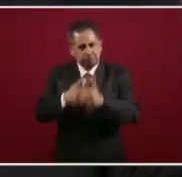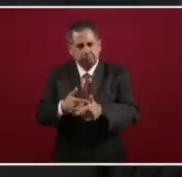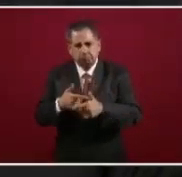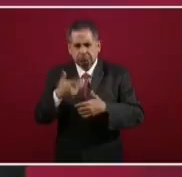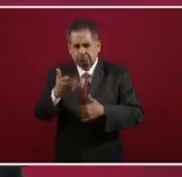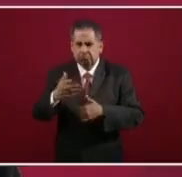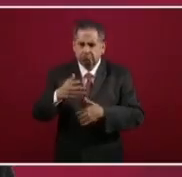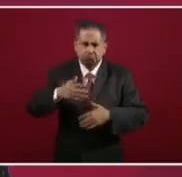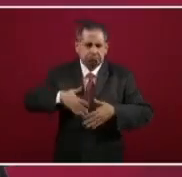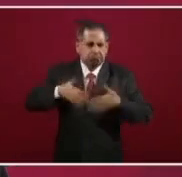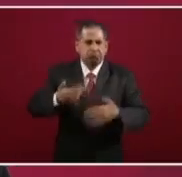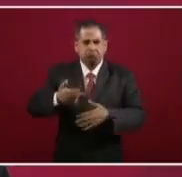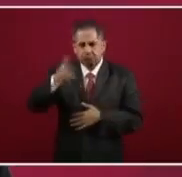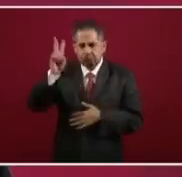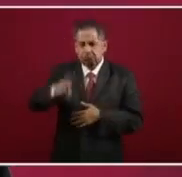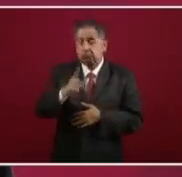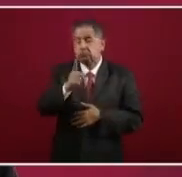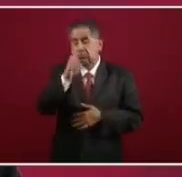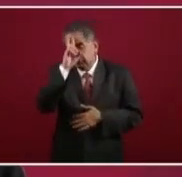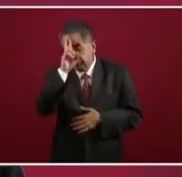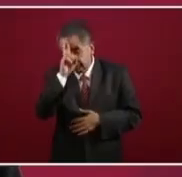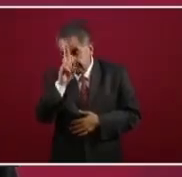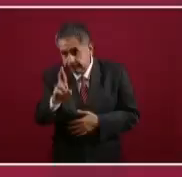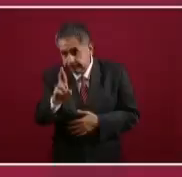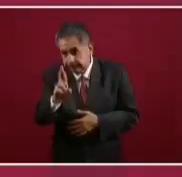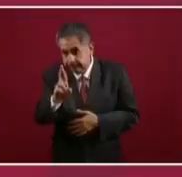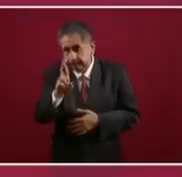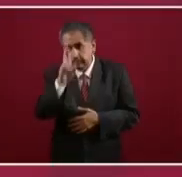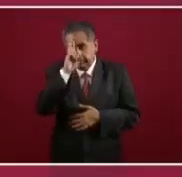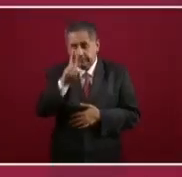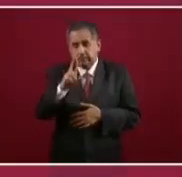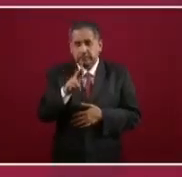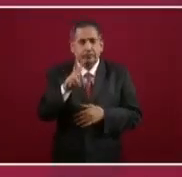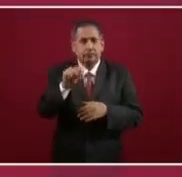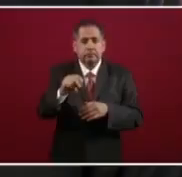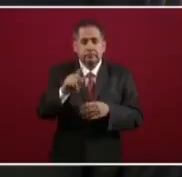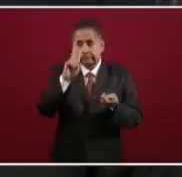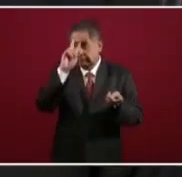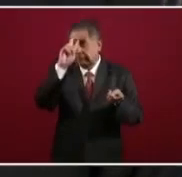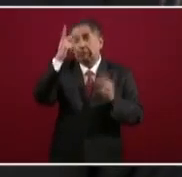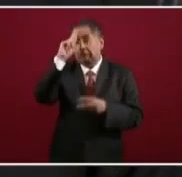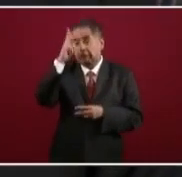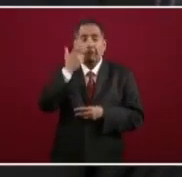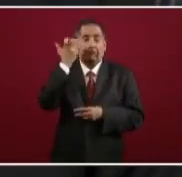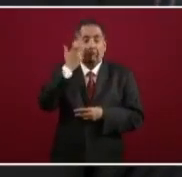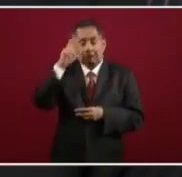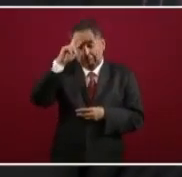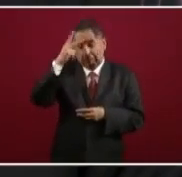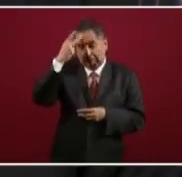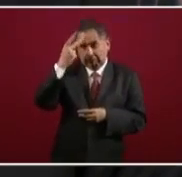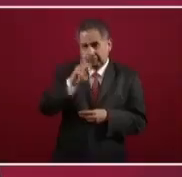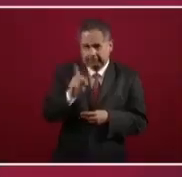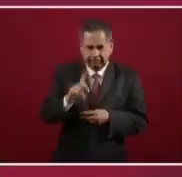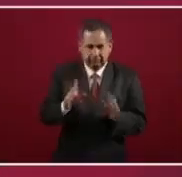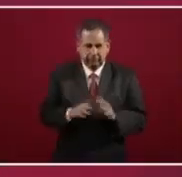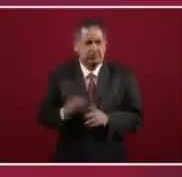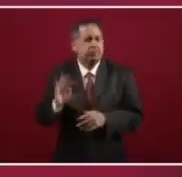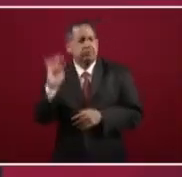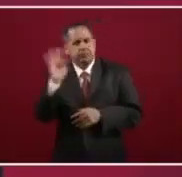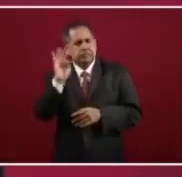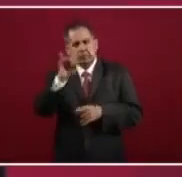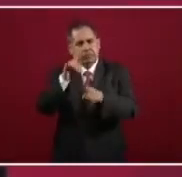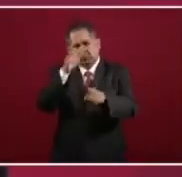hablando y respetando y que no se malinterprete podemos mostrar de